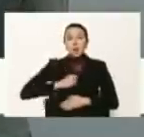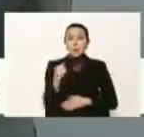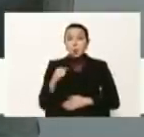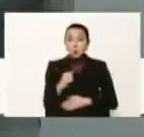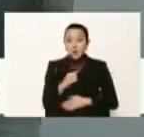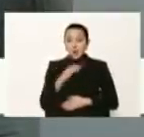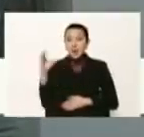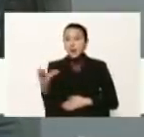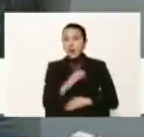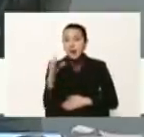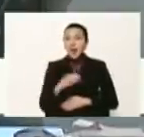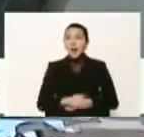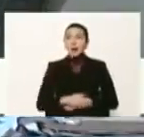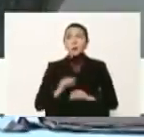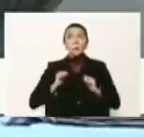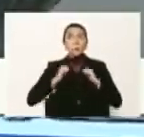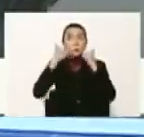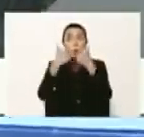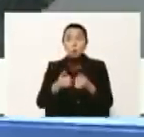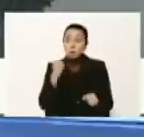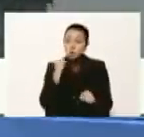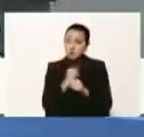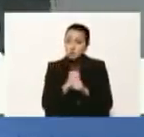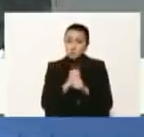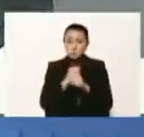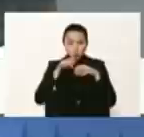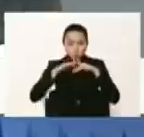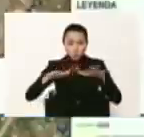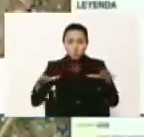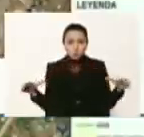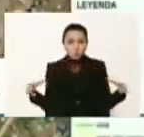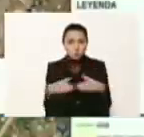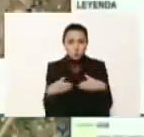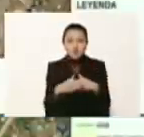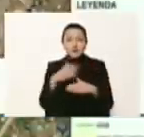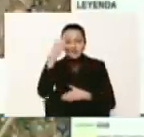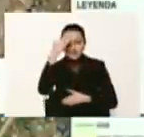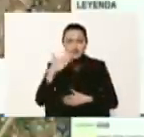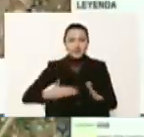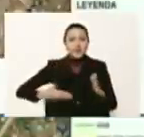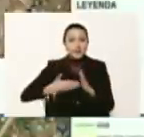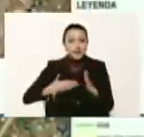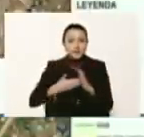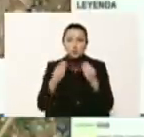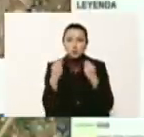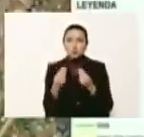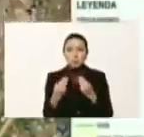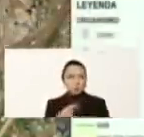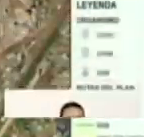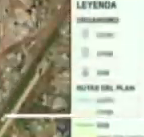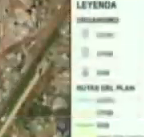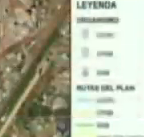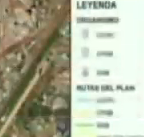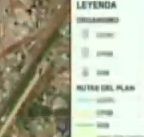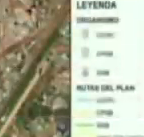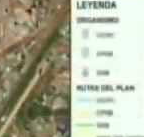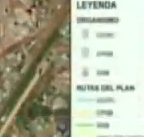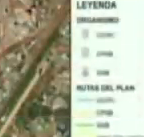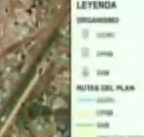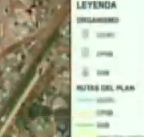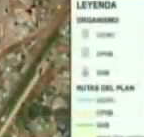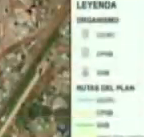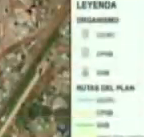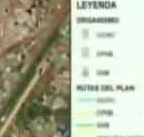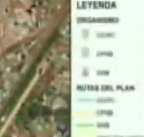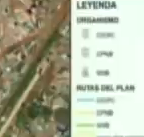Caracas activado en su comando, un comando que ha sido atacado perennemente por estos grupos delincuenciales y que